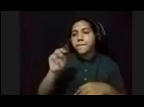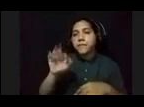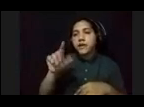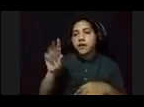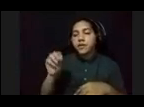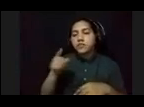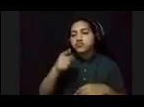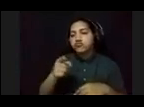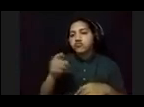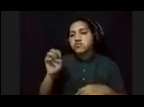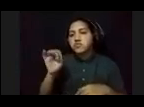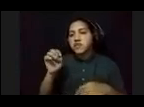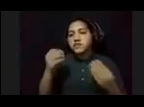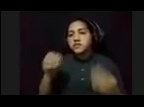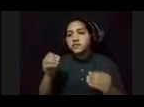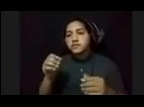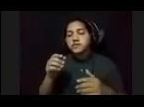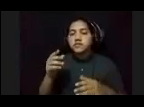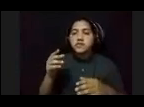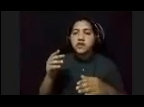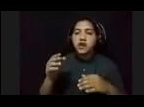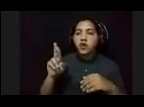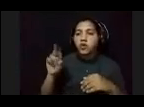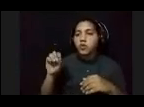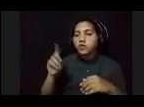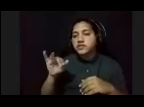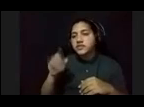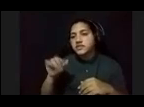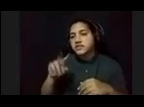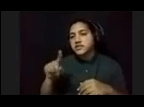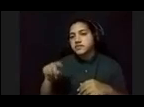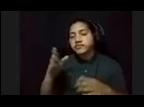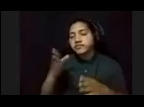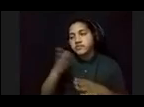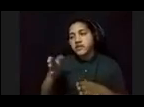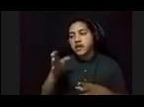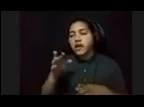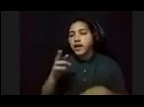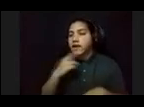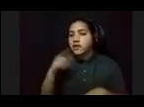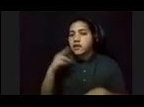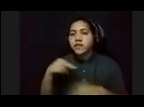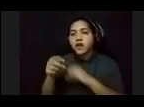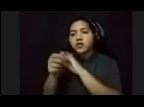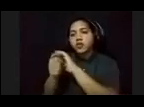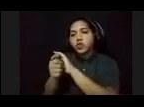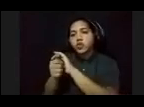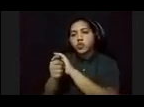ferretería Rodríguez, en la esquina de San José, al lado del restaurante La Tortuga, ¿verdad? Era donde se encontraba este